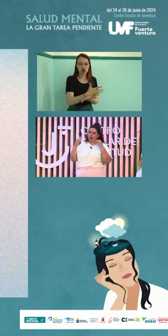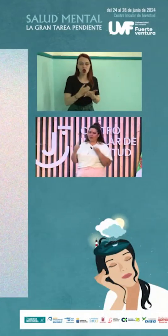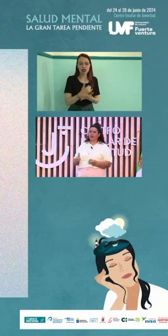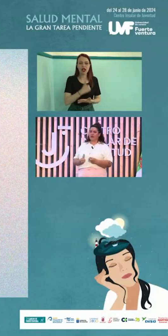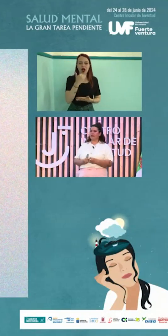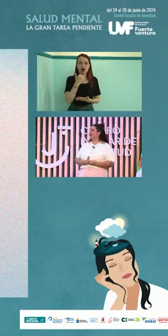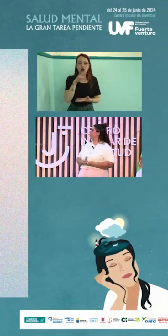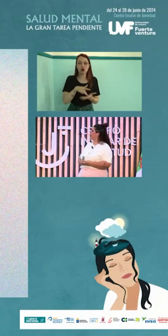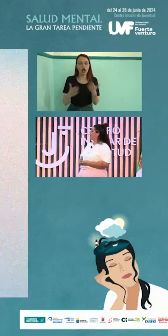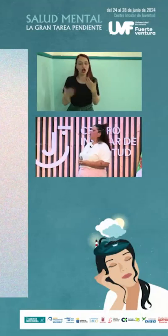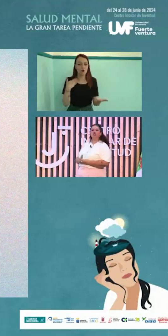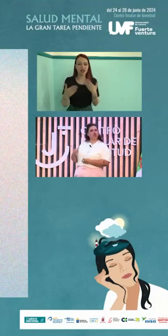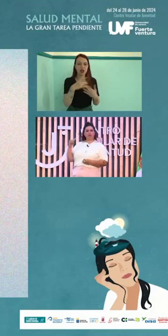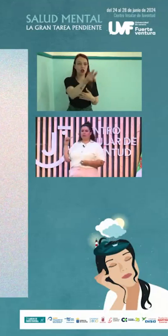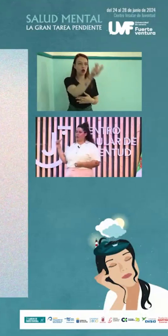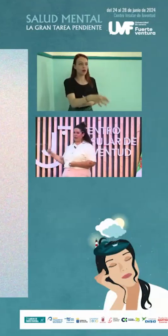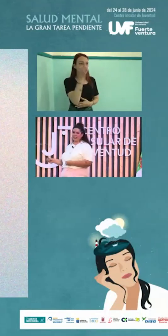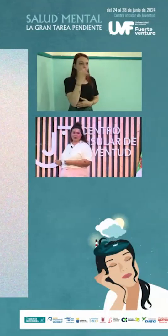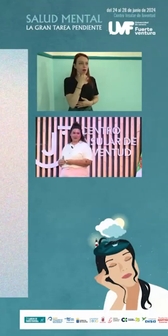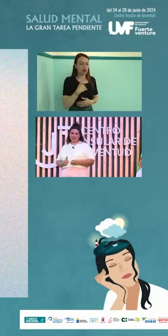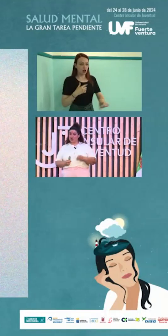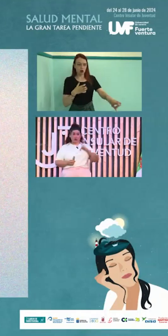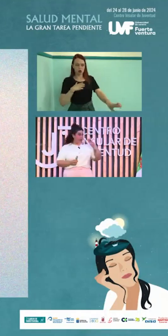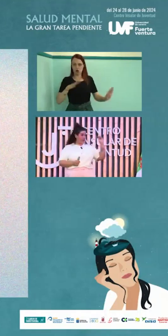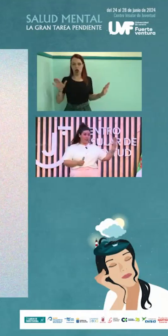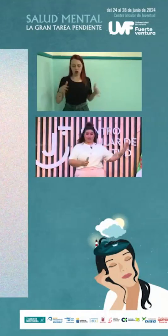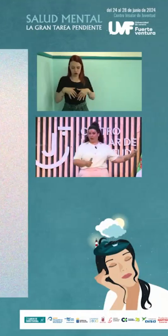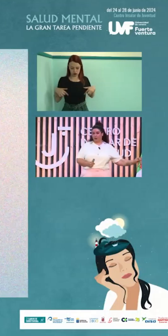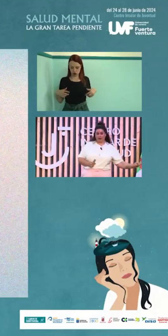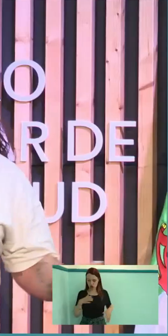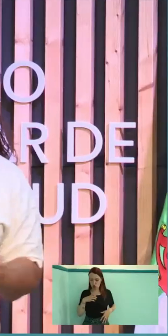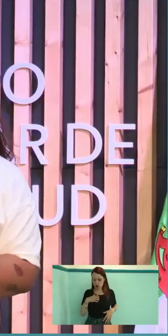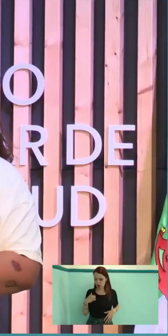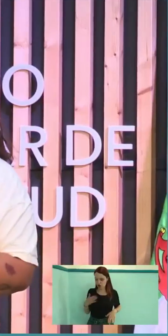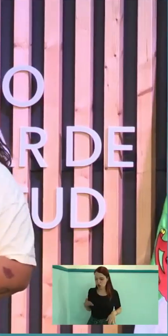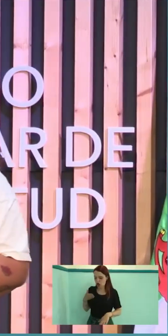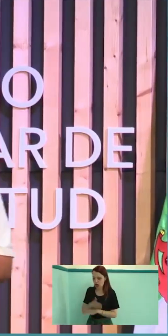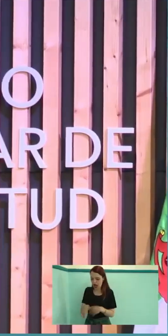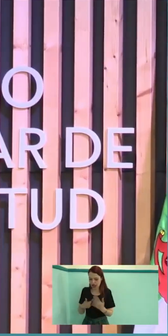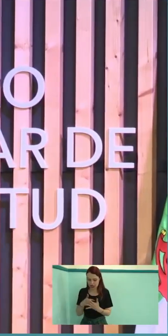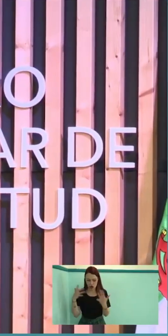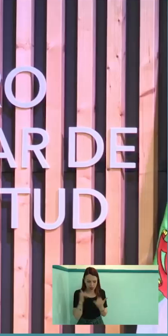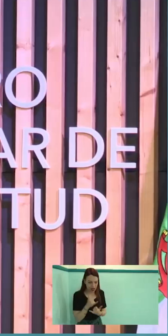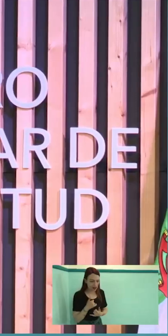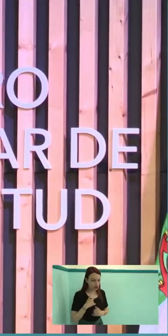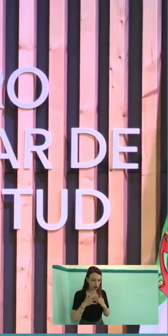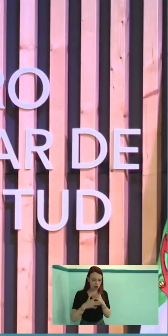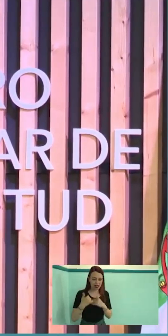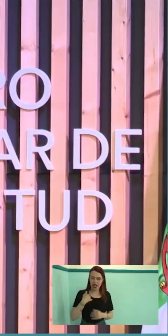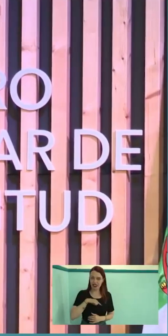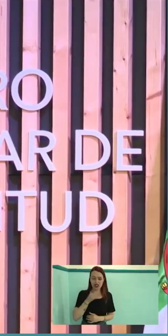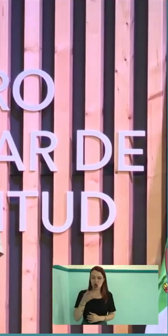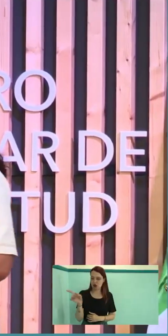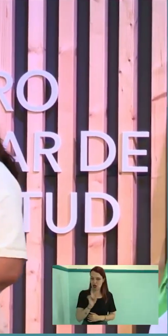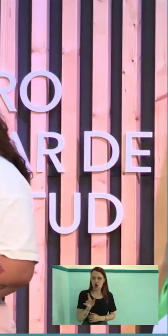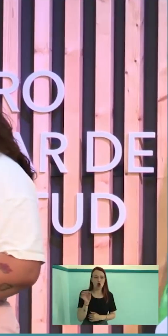alguna conversación que hemos tenido de yo no me puedo poner eso yo no quiero ir a este sitio hasta que no pierda tantos kilos yo no me siento bien en la playa porque no sé qué